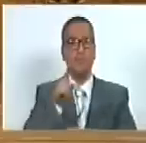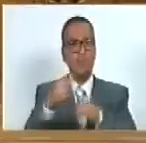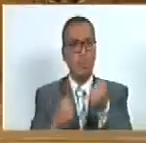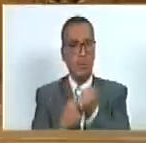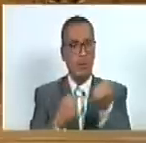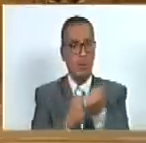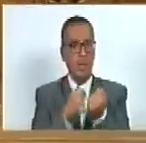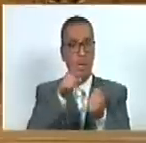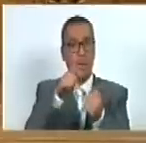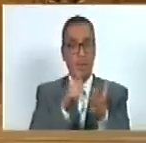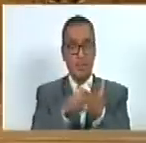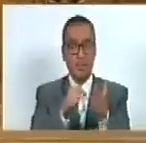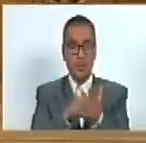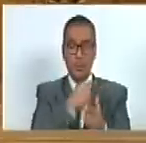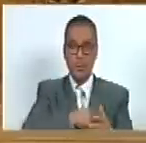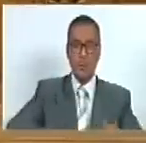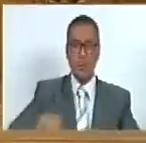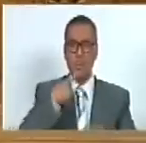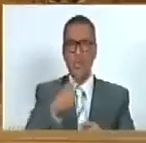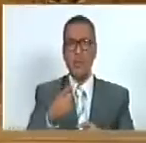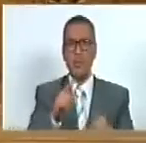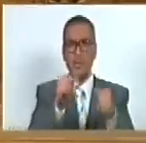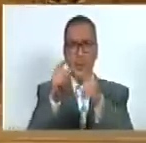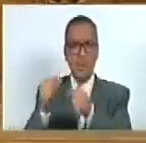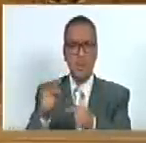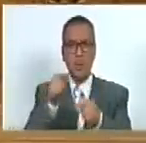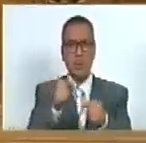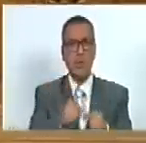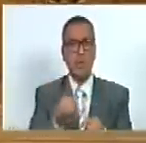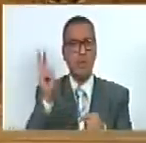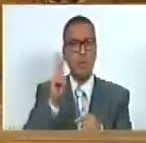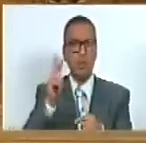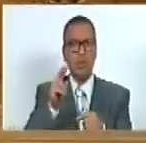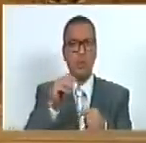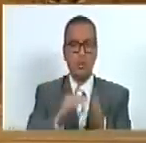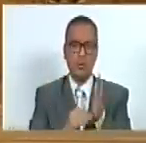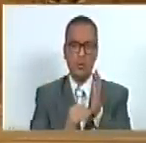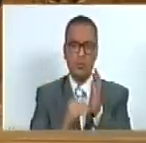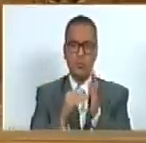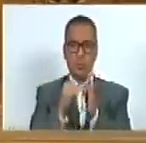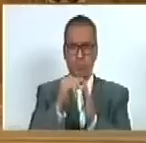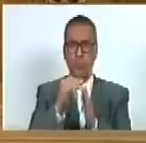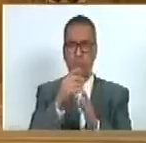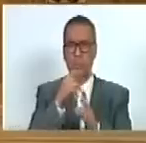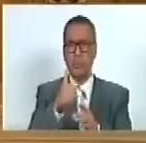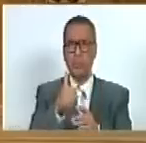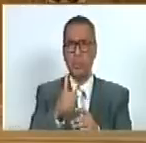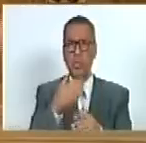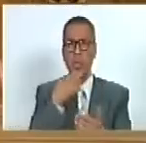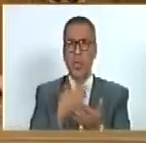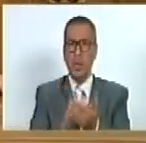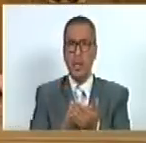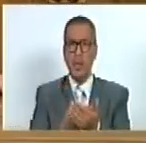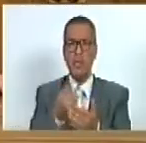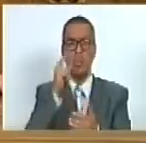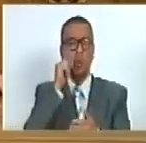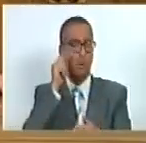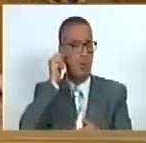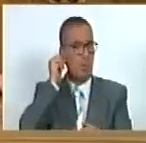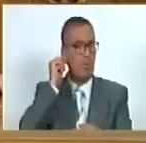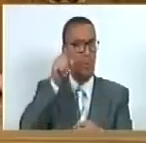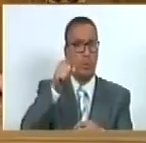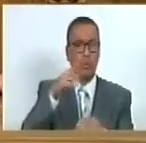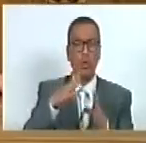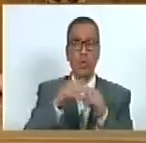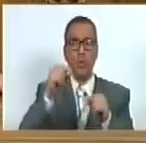apoyamos ese discurso del presidente cuando dice que la economía de Venezuela se está recuperando, pero gracias a los hombres y mujeres que